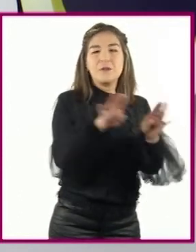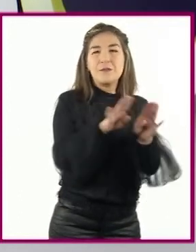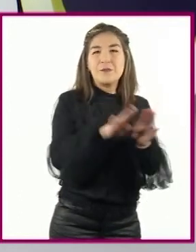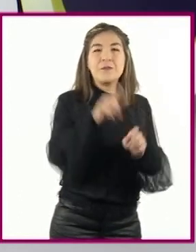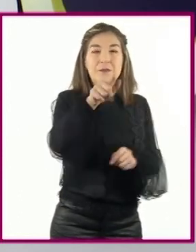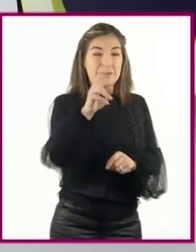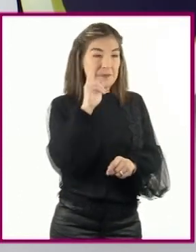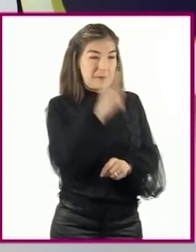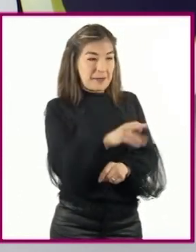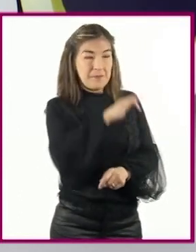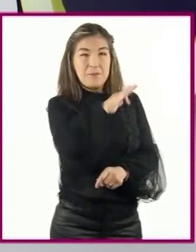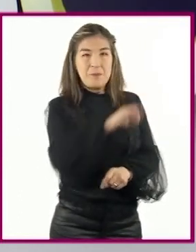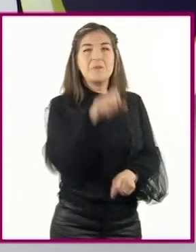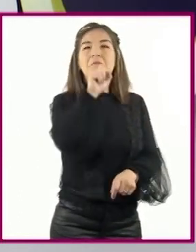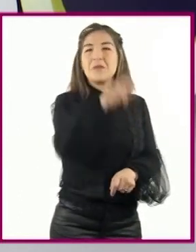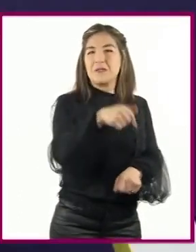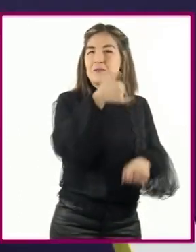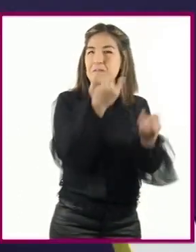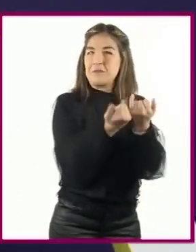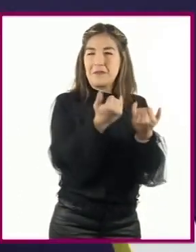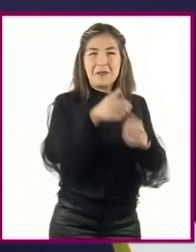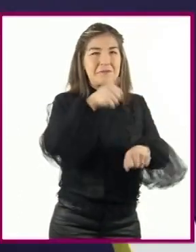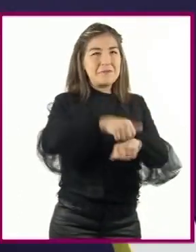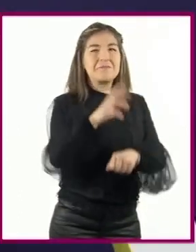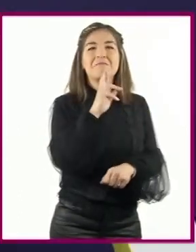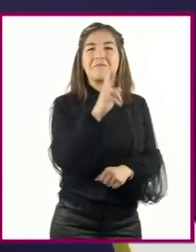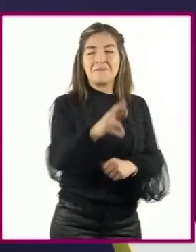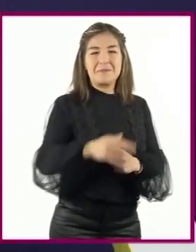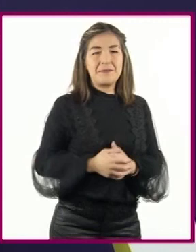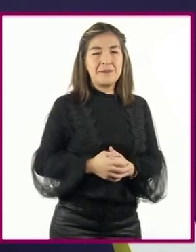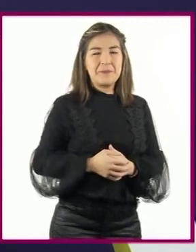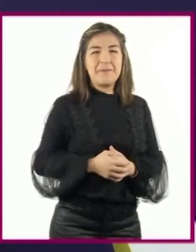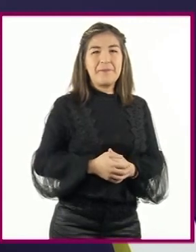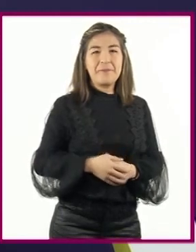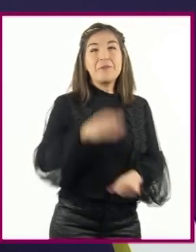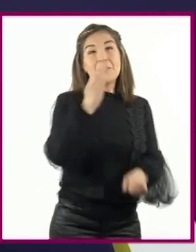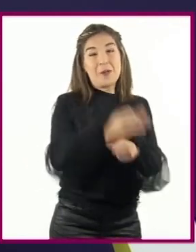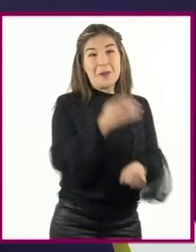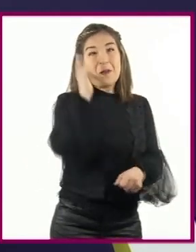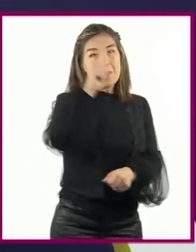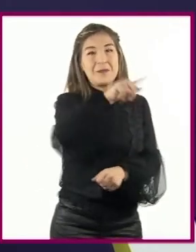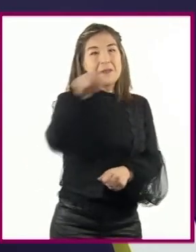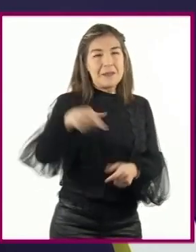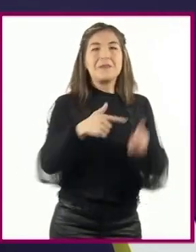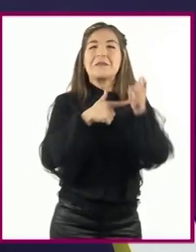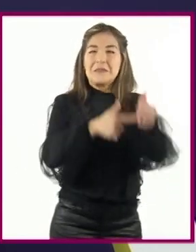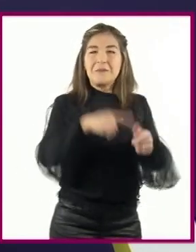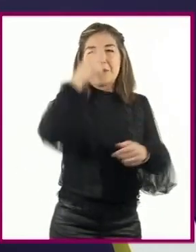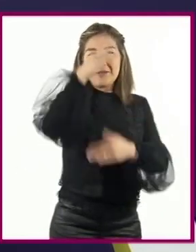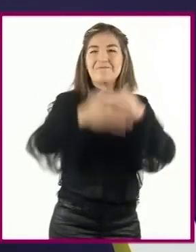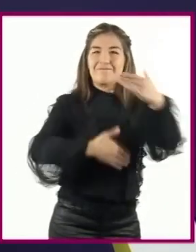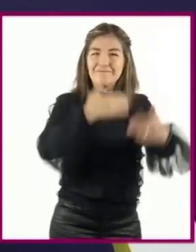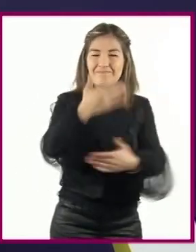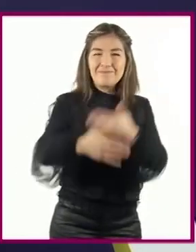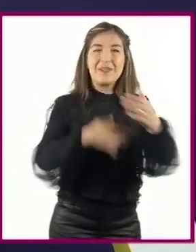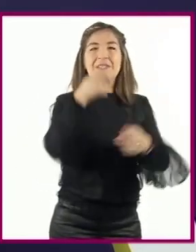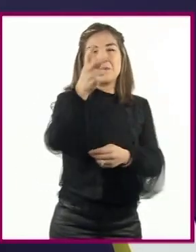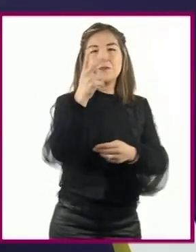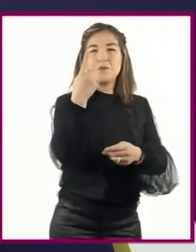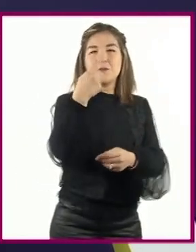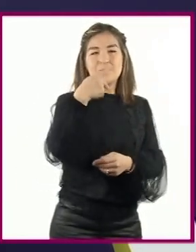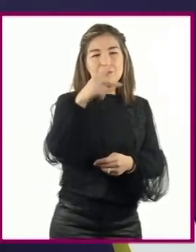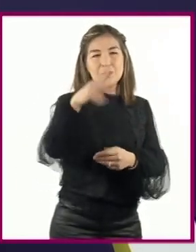permiten obtener el mismo resultado. Confiamos que esta sesión les ayude a seguir avanzando en el estudio